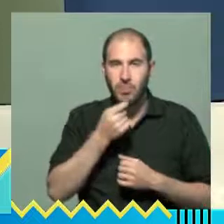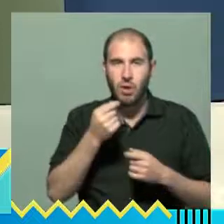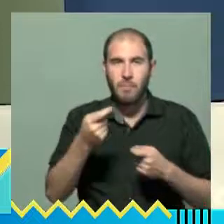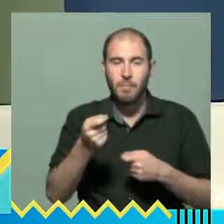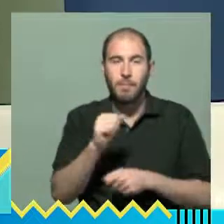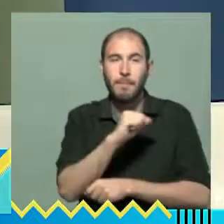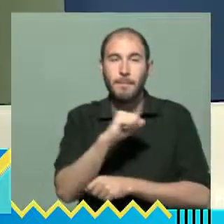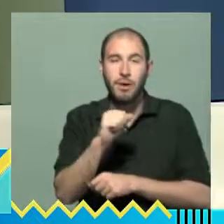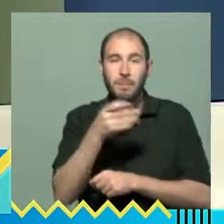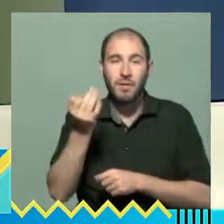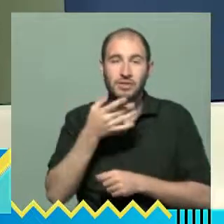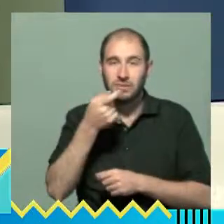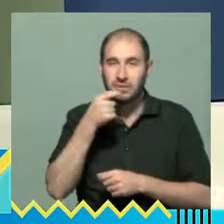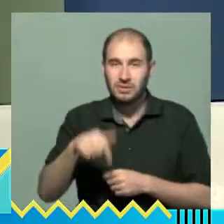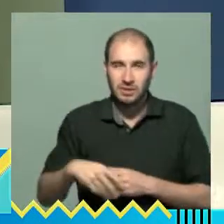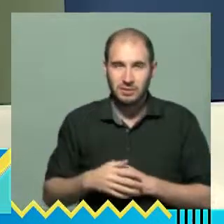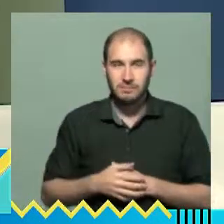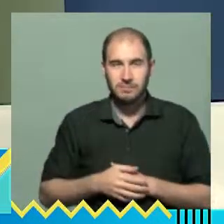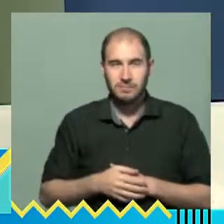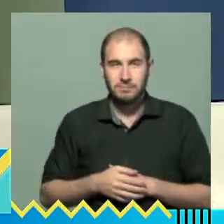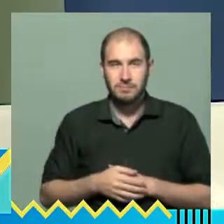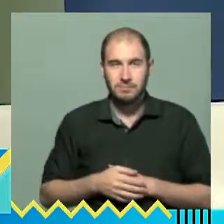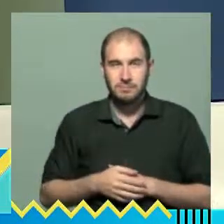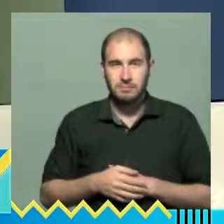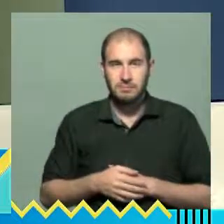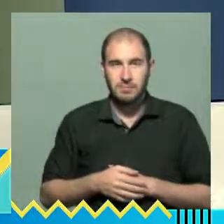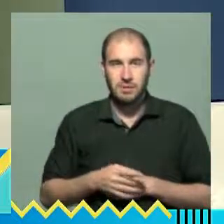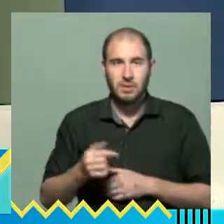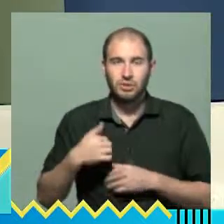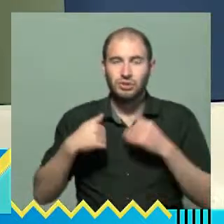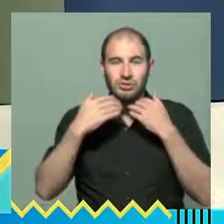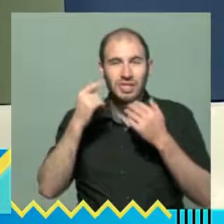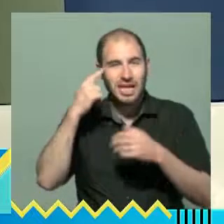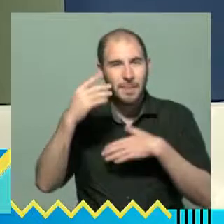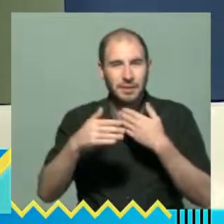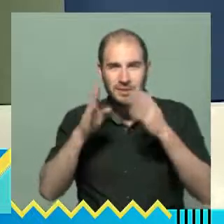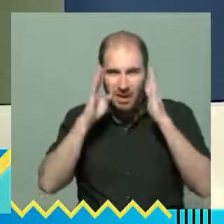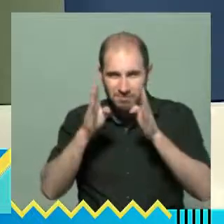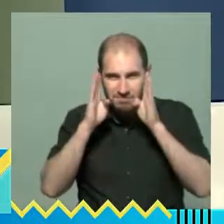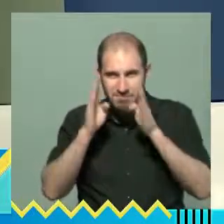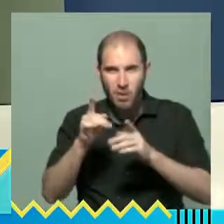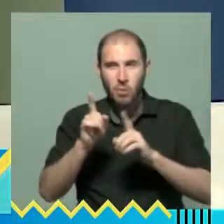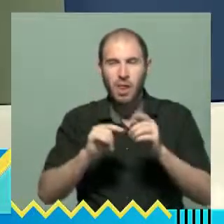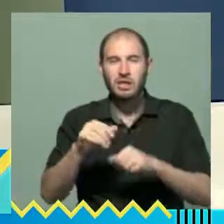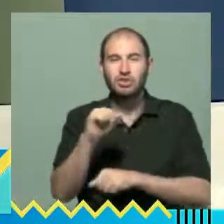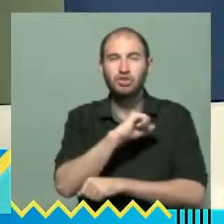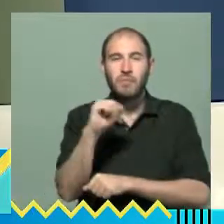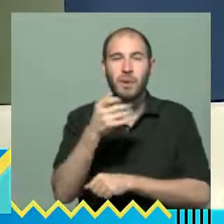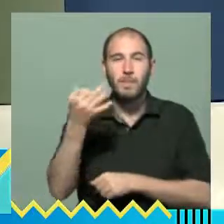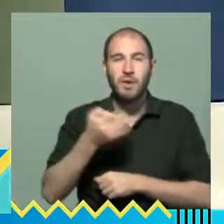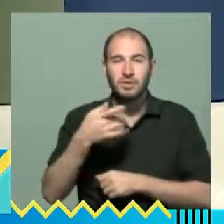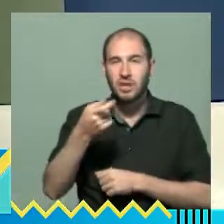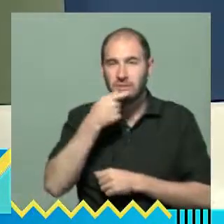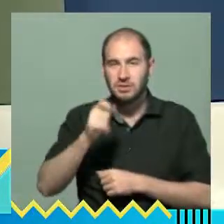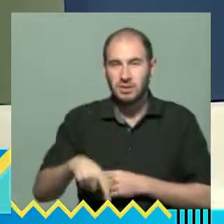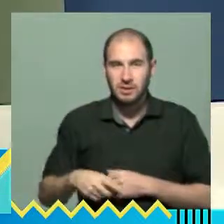conductores profesionales de la provincia, ¿sí? Yo no sé qué capacidad de atención y concentración tienen los conductores profesionales de la